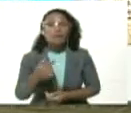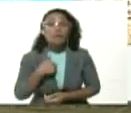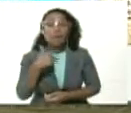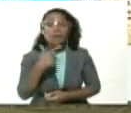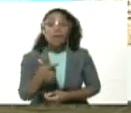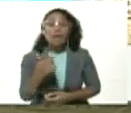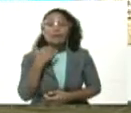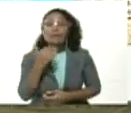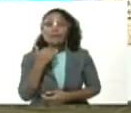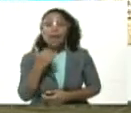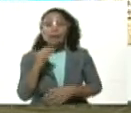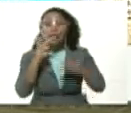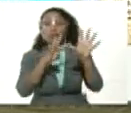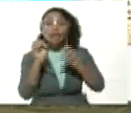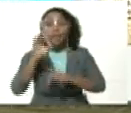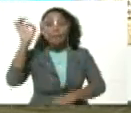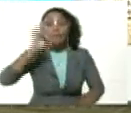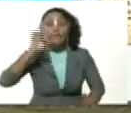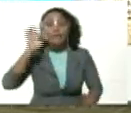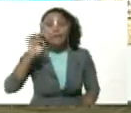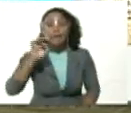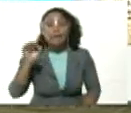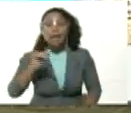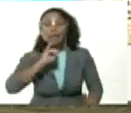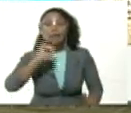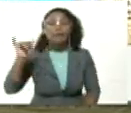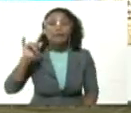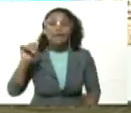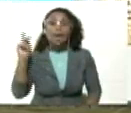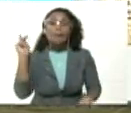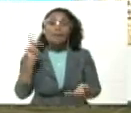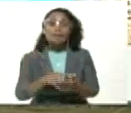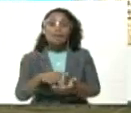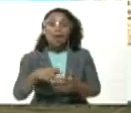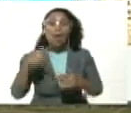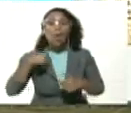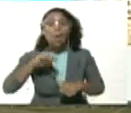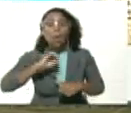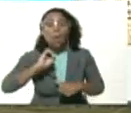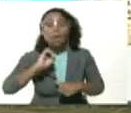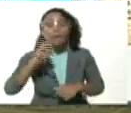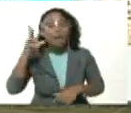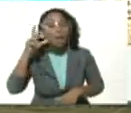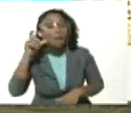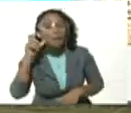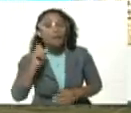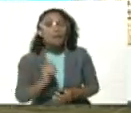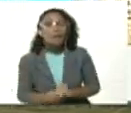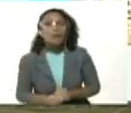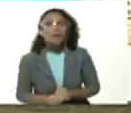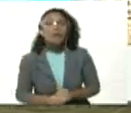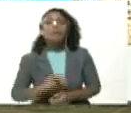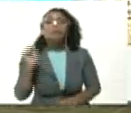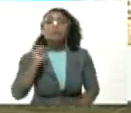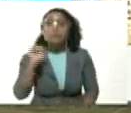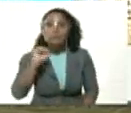casi que en el 90% de las denuncias que me llegan o que escucho son